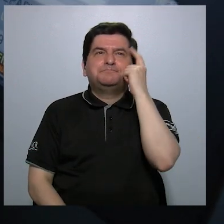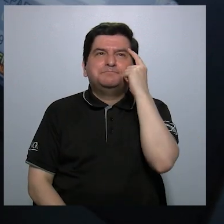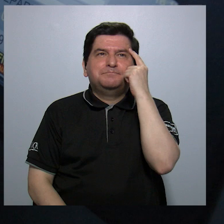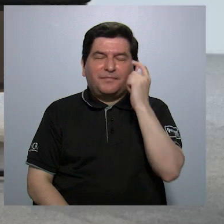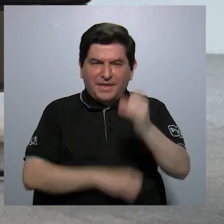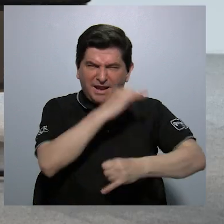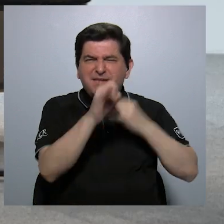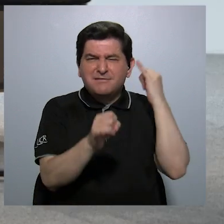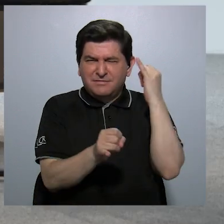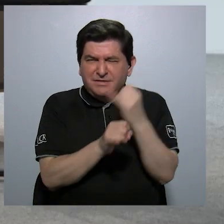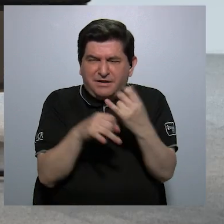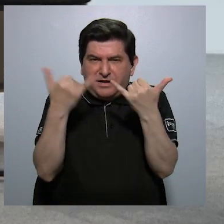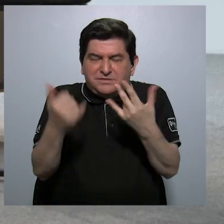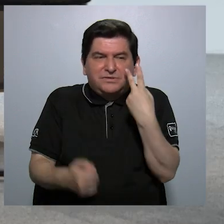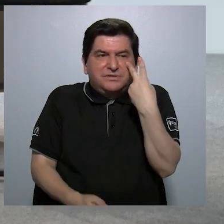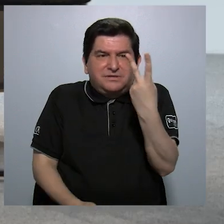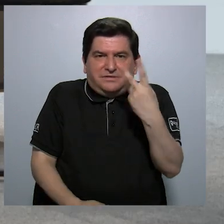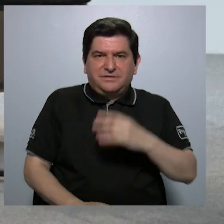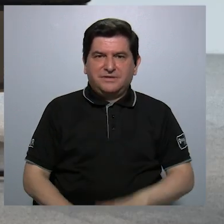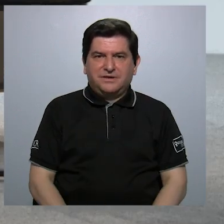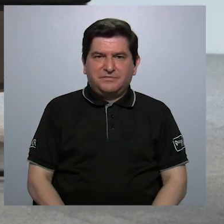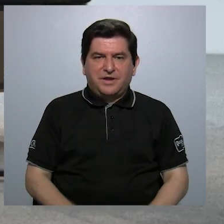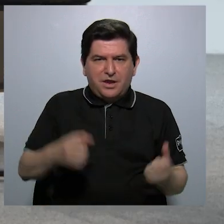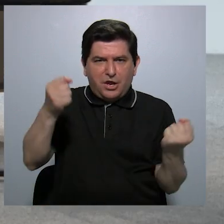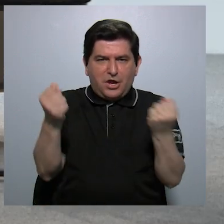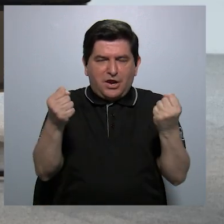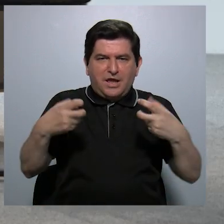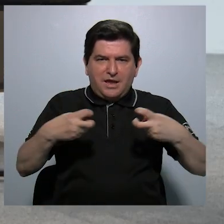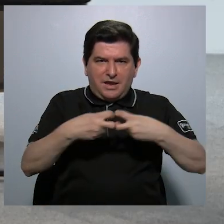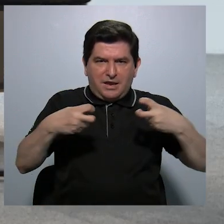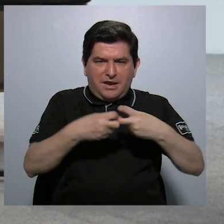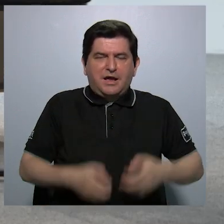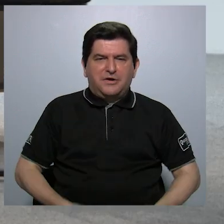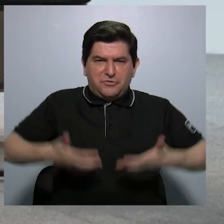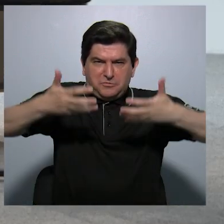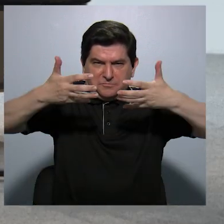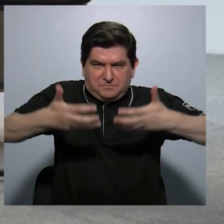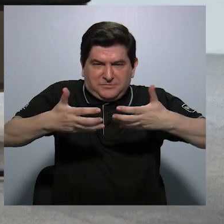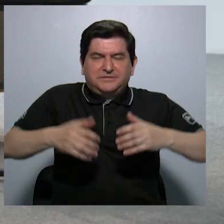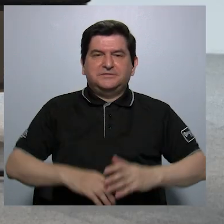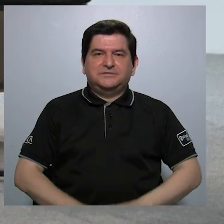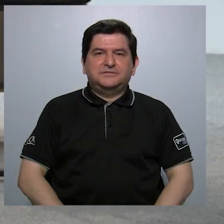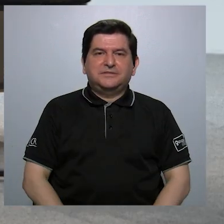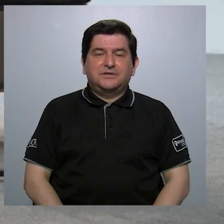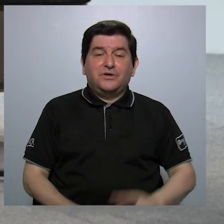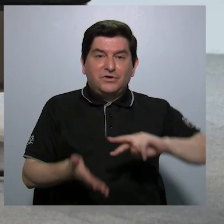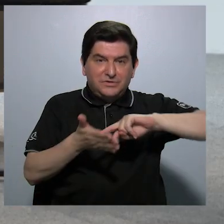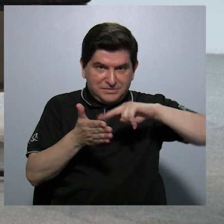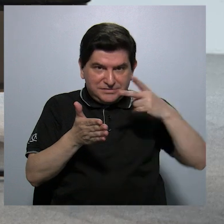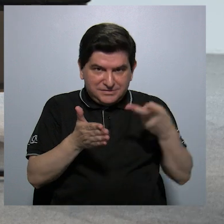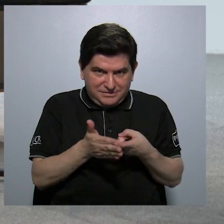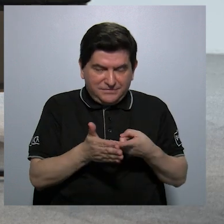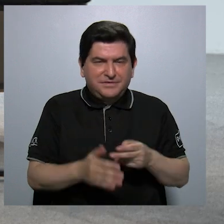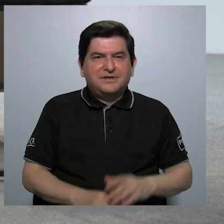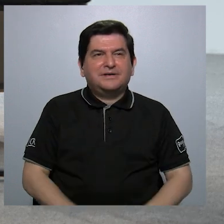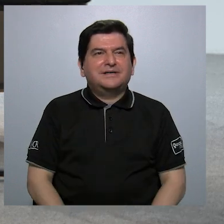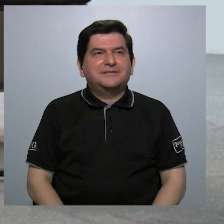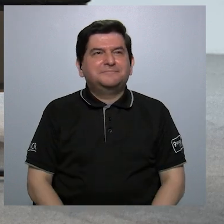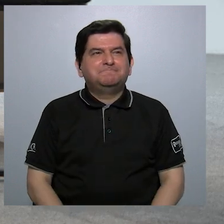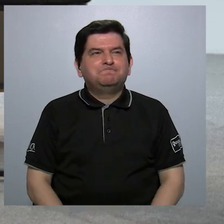nivel internacional se ha visto de que los vehículos eléctricos de carga pesada